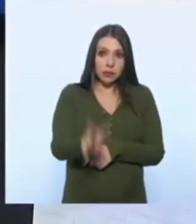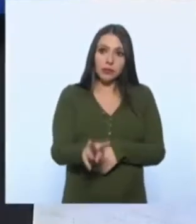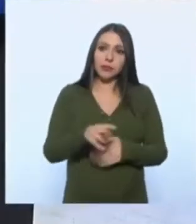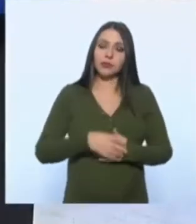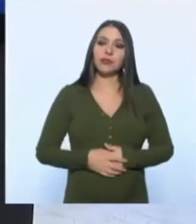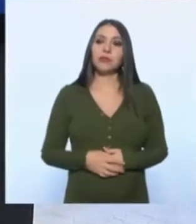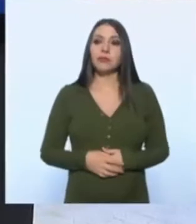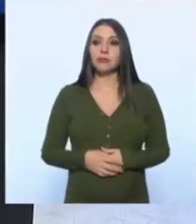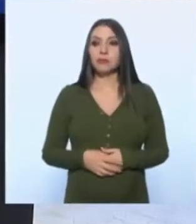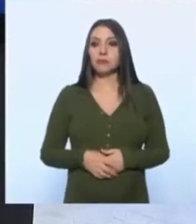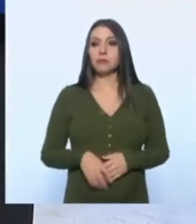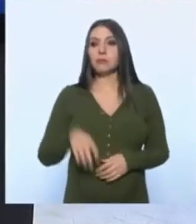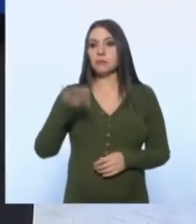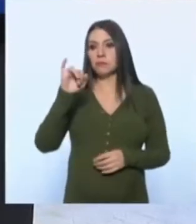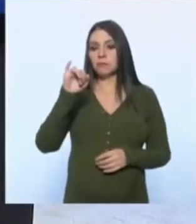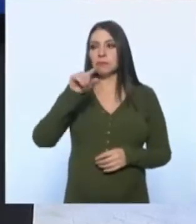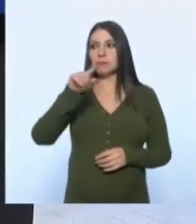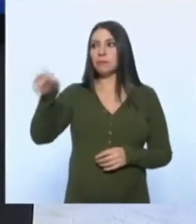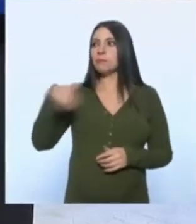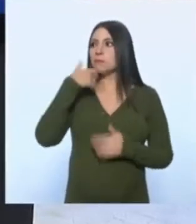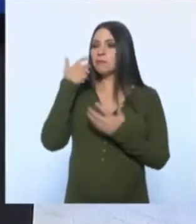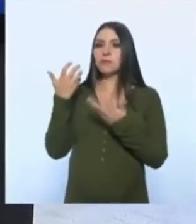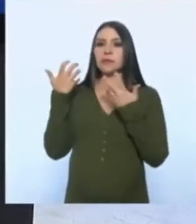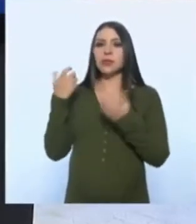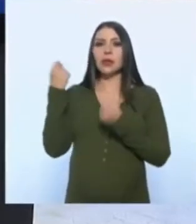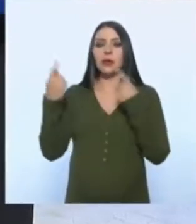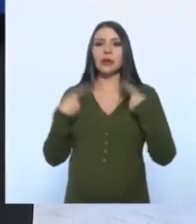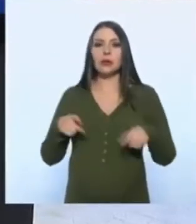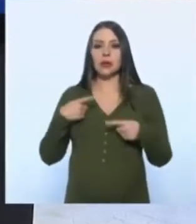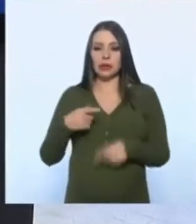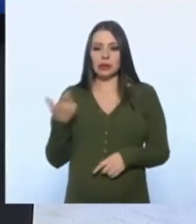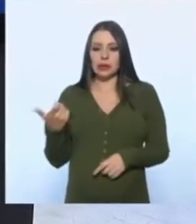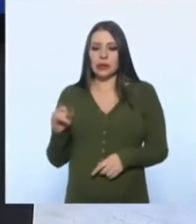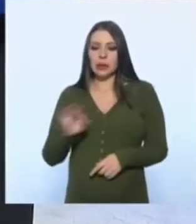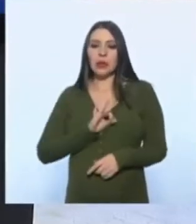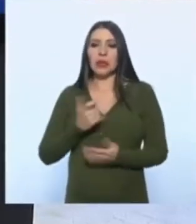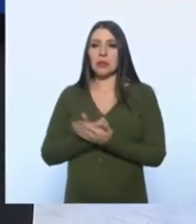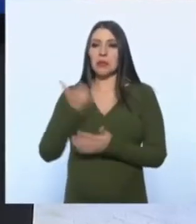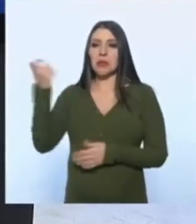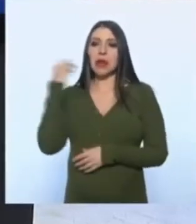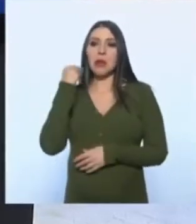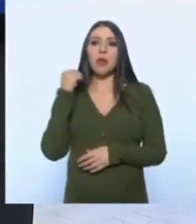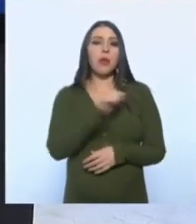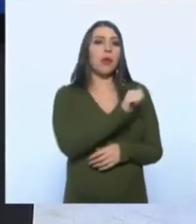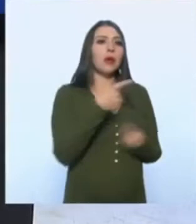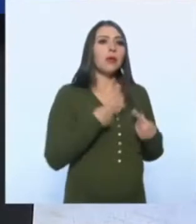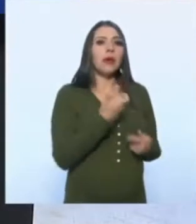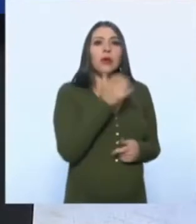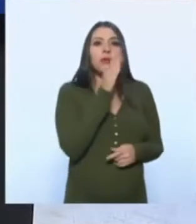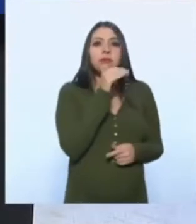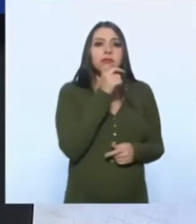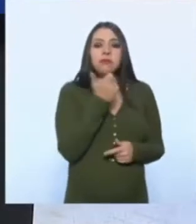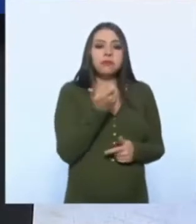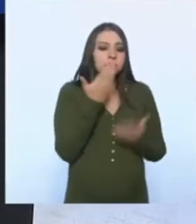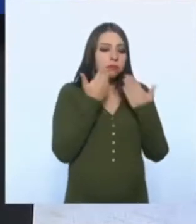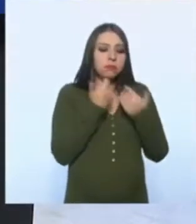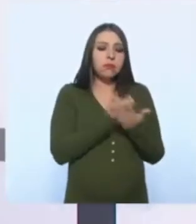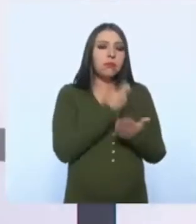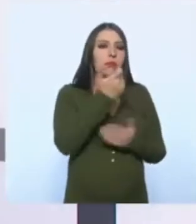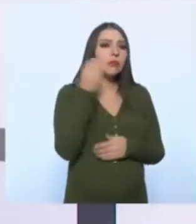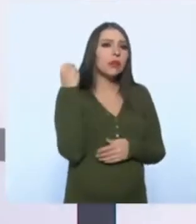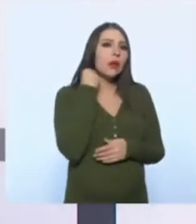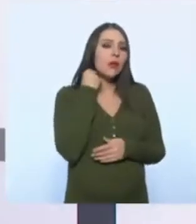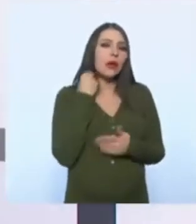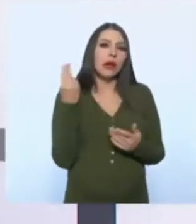hacer menor la brecha entre aquellos que tienen para pagar un abogado y los que no. Y esto tiene que ver con la justicia diaria que vivimos